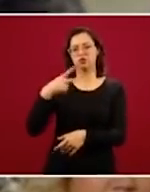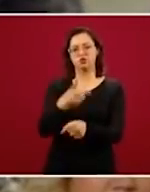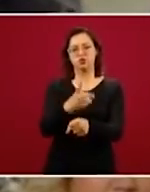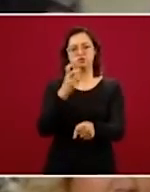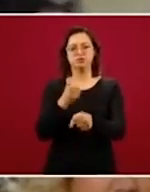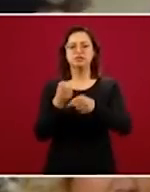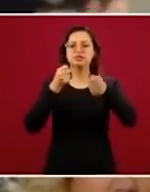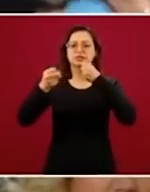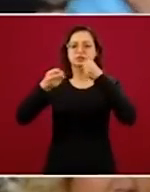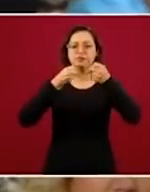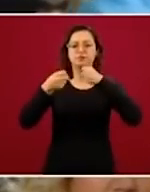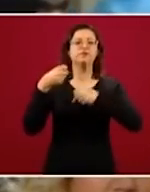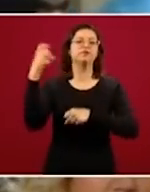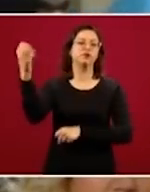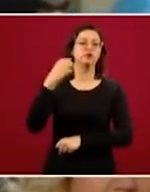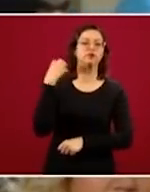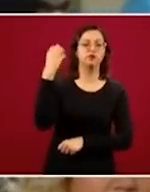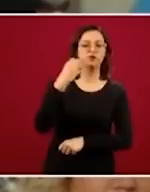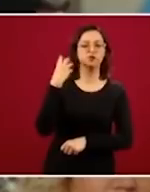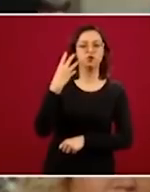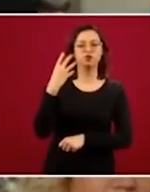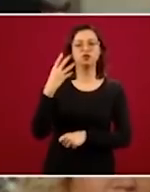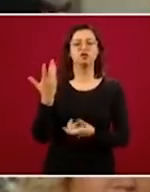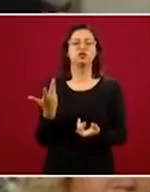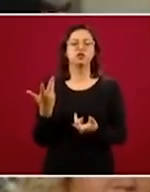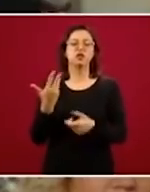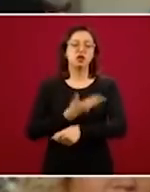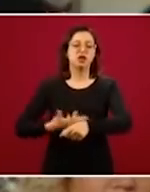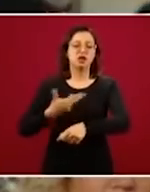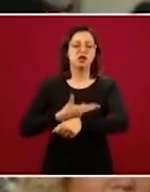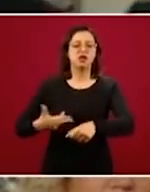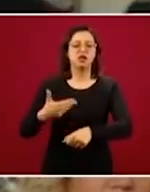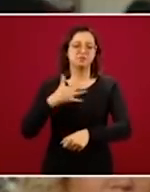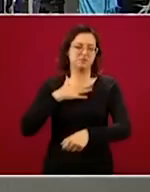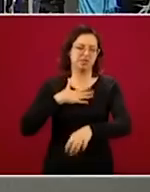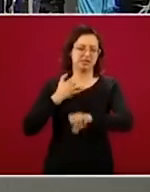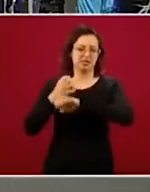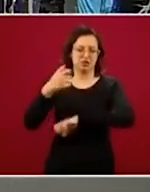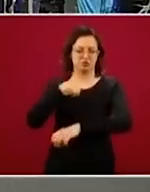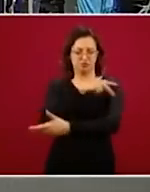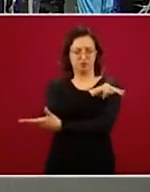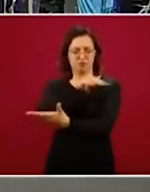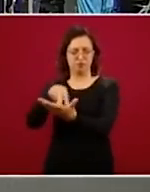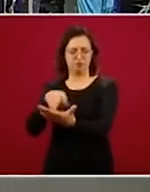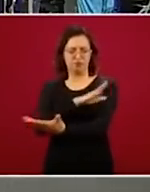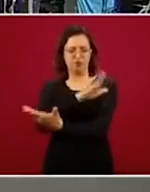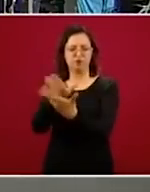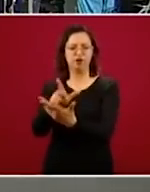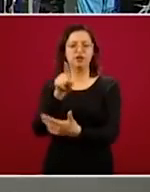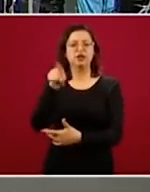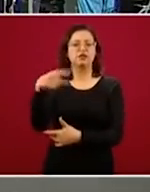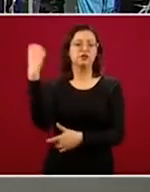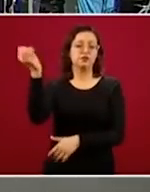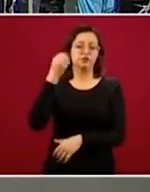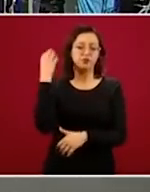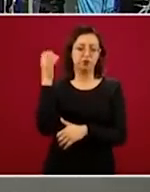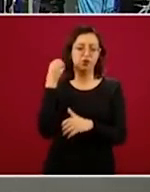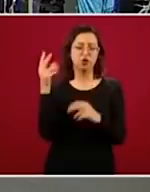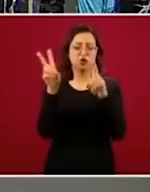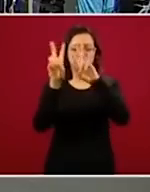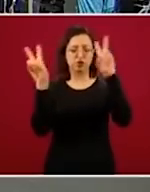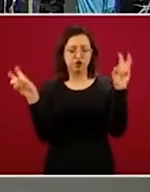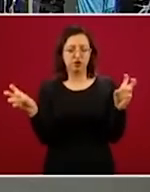periodístico este a un foro este en particular que se organizó en mi estado que se llama se llamó